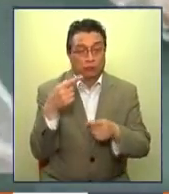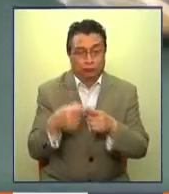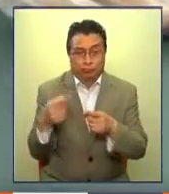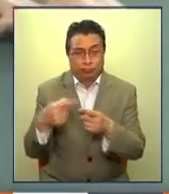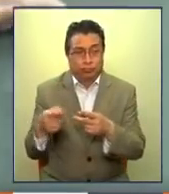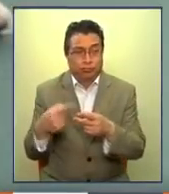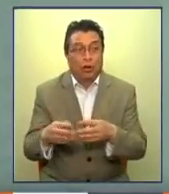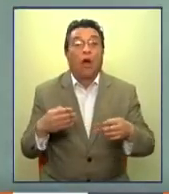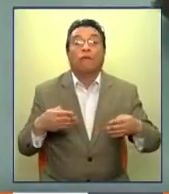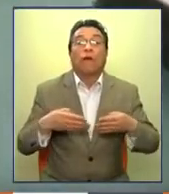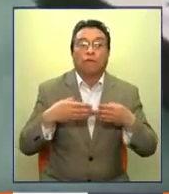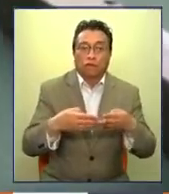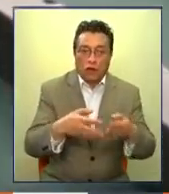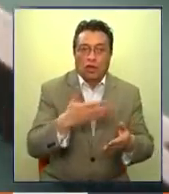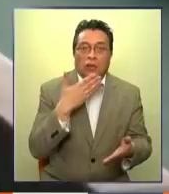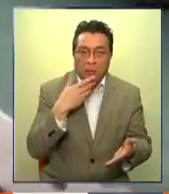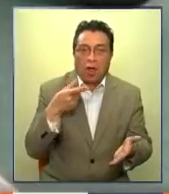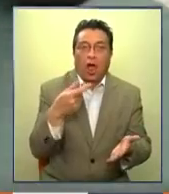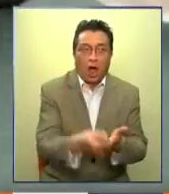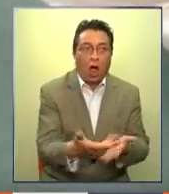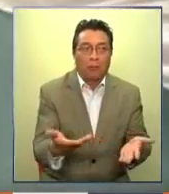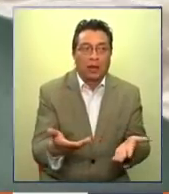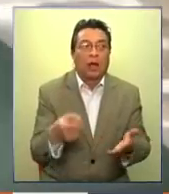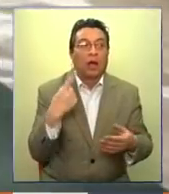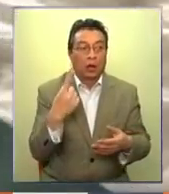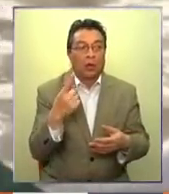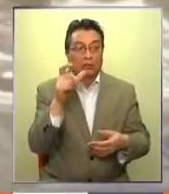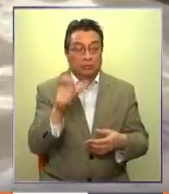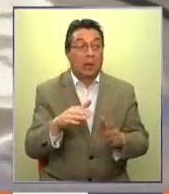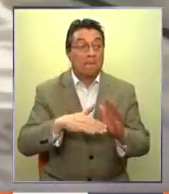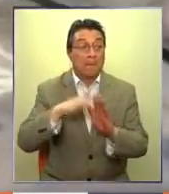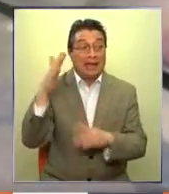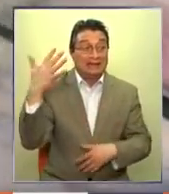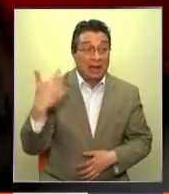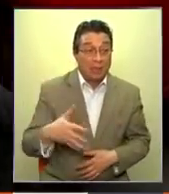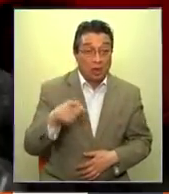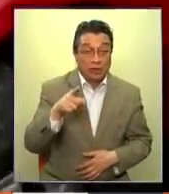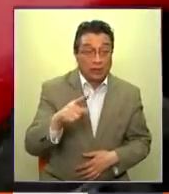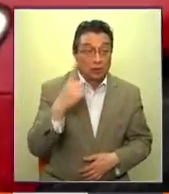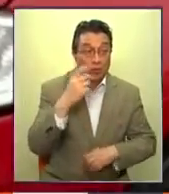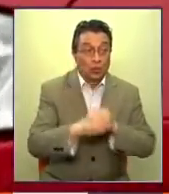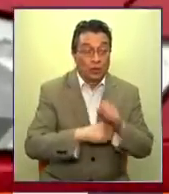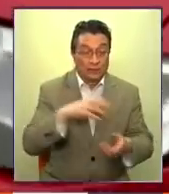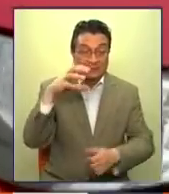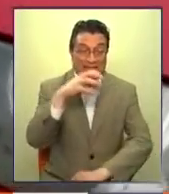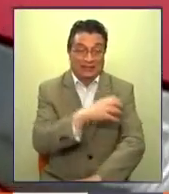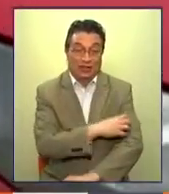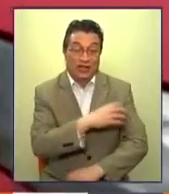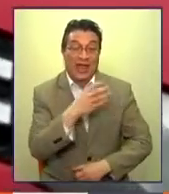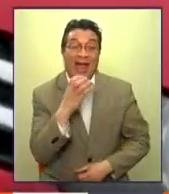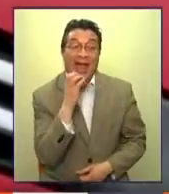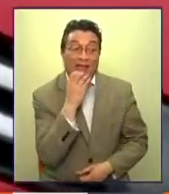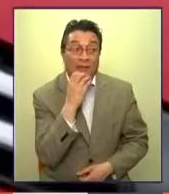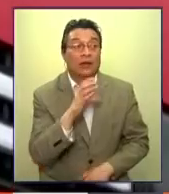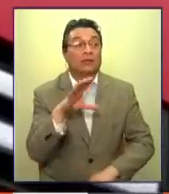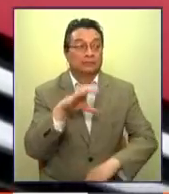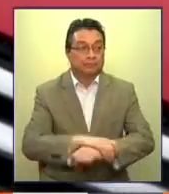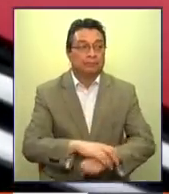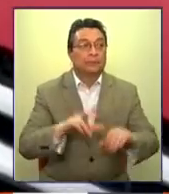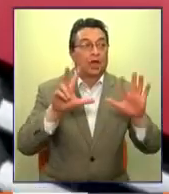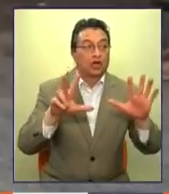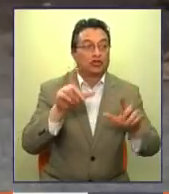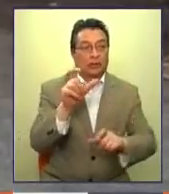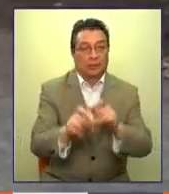hasta un bote se habían comprado. Tras el operativo, uno de los más importantes en lo que va del año en la región de Antofagasta, se detuvo a 8 personas.